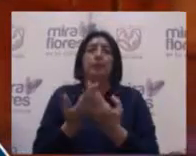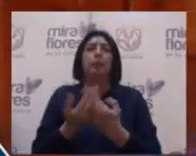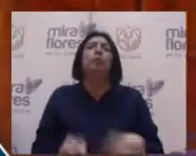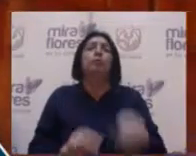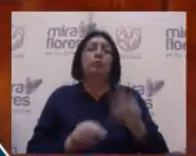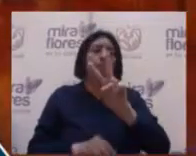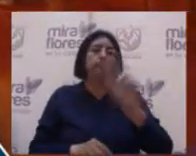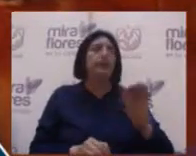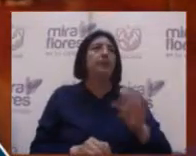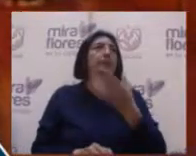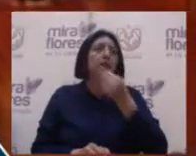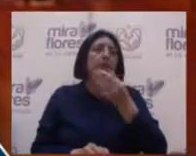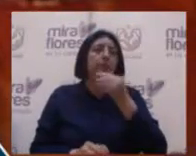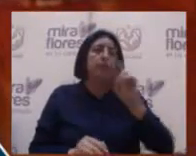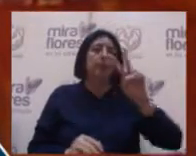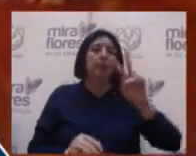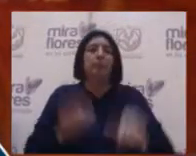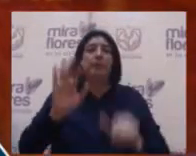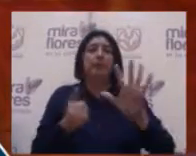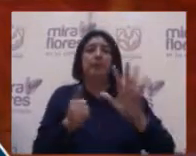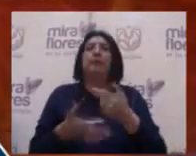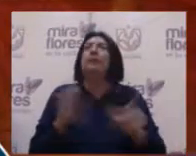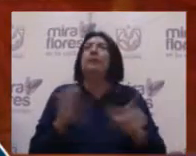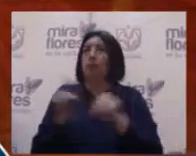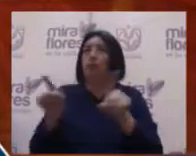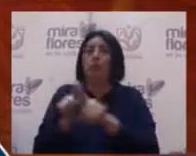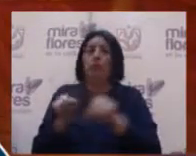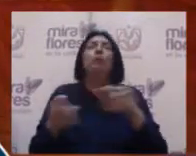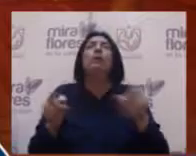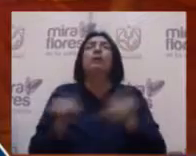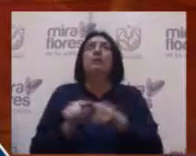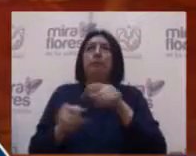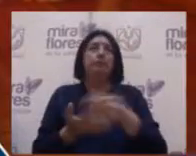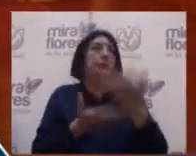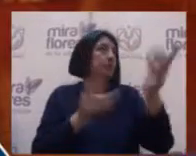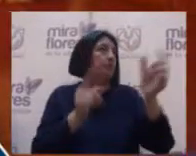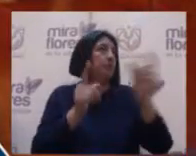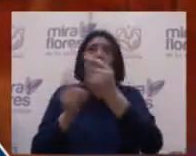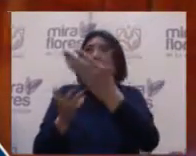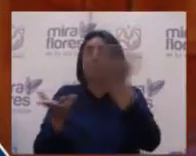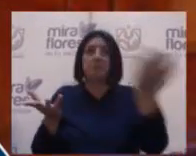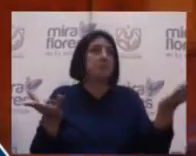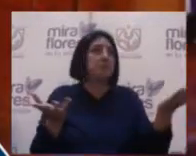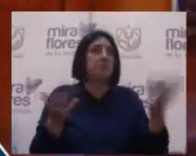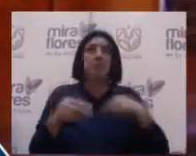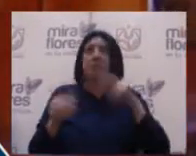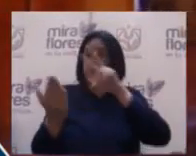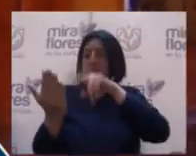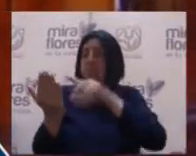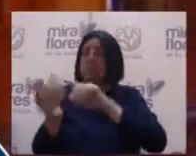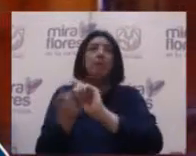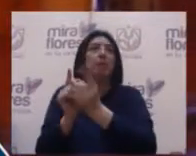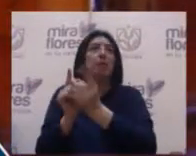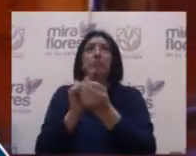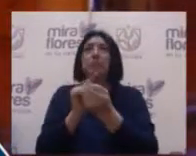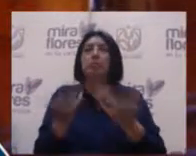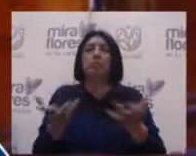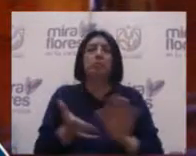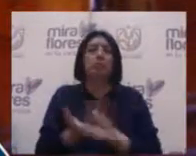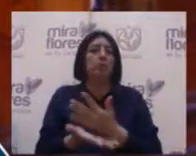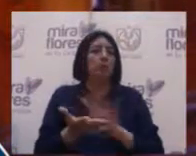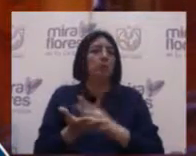20 de diciembre del año 2016. De la misma manera, ofrezco el uso de la palabra si hubiese alguna observación a la misma. Si no